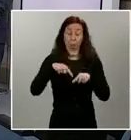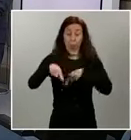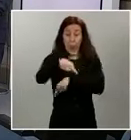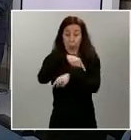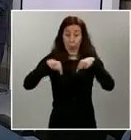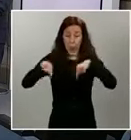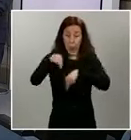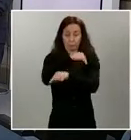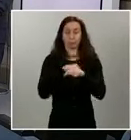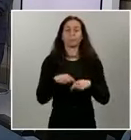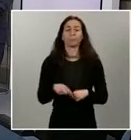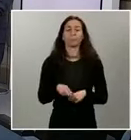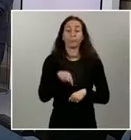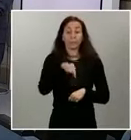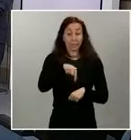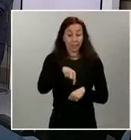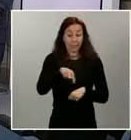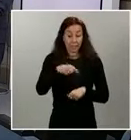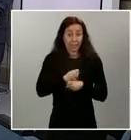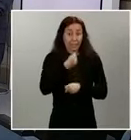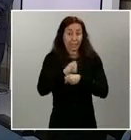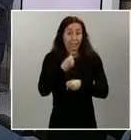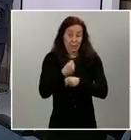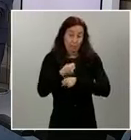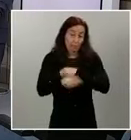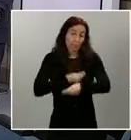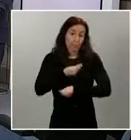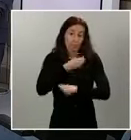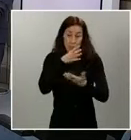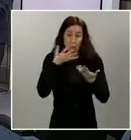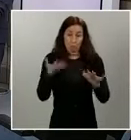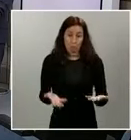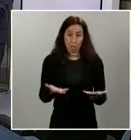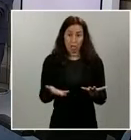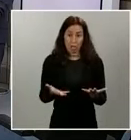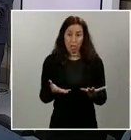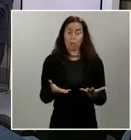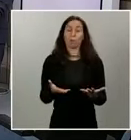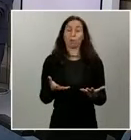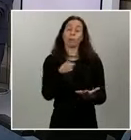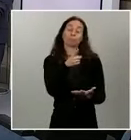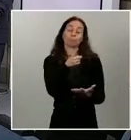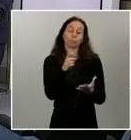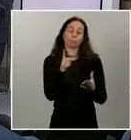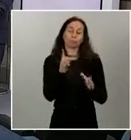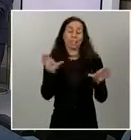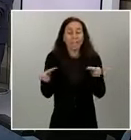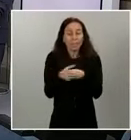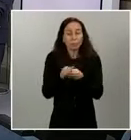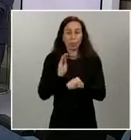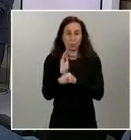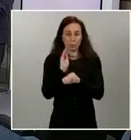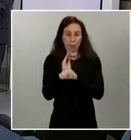estas actuaciones específicas que desplegamos hoy con las unidades de seguridad ciudadana, las desplegamos hoy, pero también mañana y, en cualquier